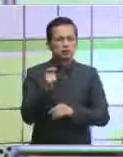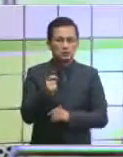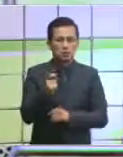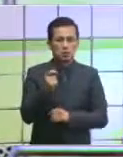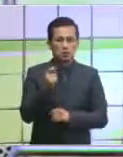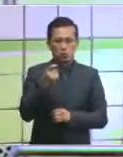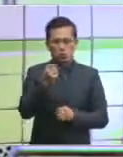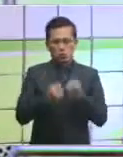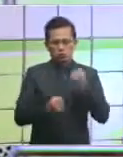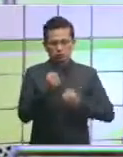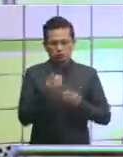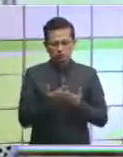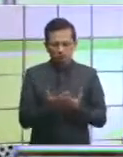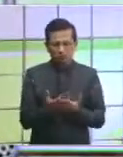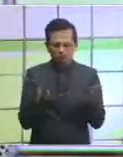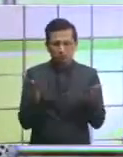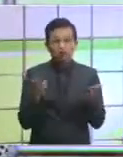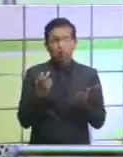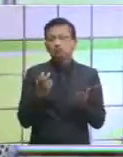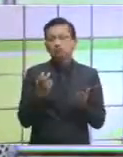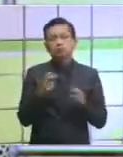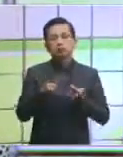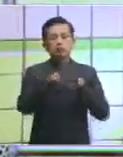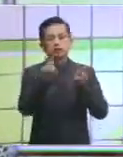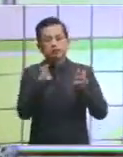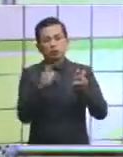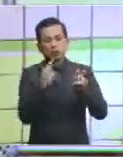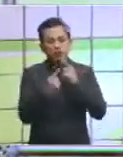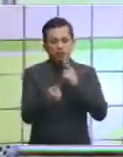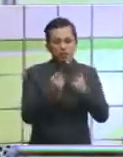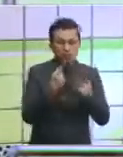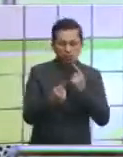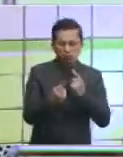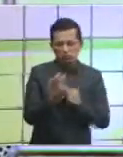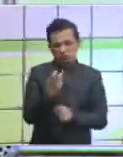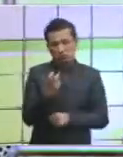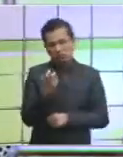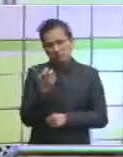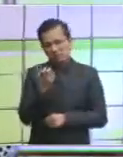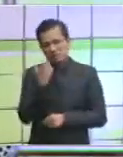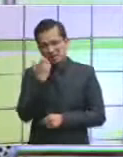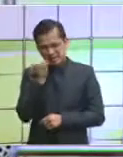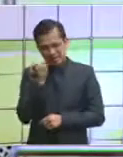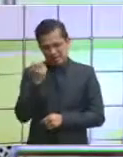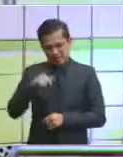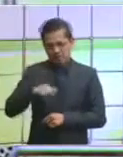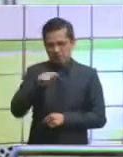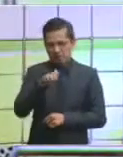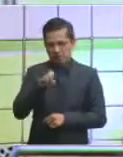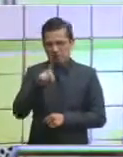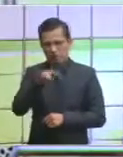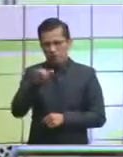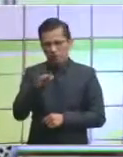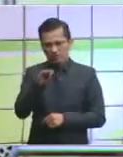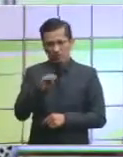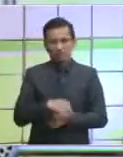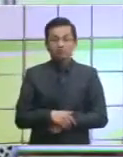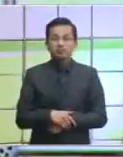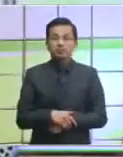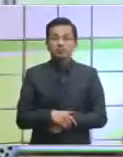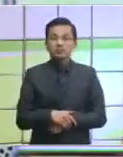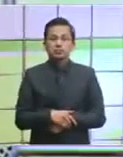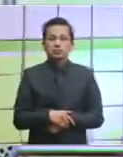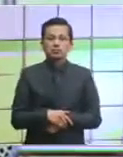justicia abierta que se denominó diálogos que fue lo que quiso hacer este tribunal y a través de ello